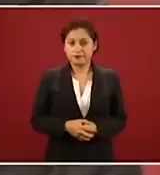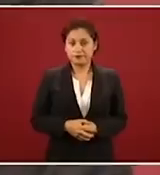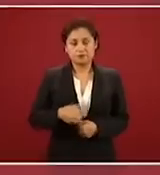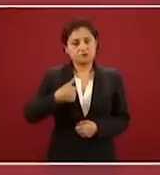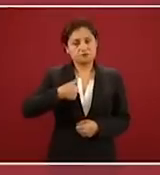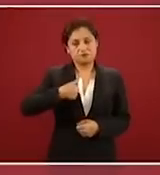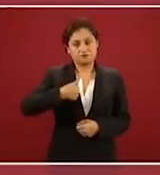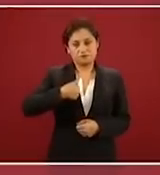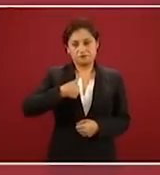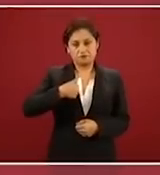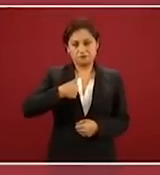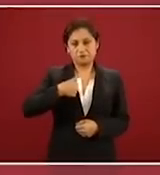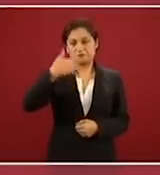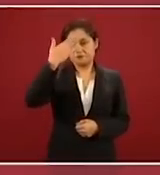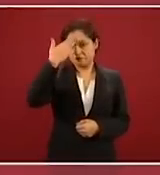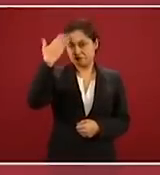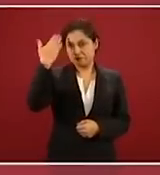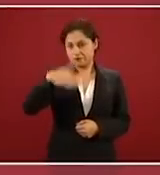inaceptable,